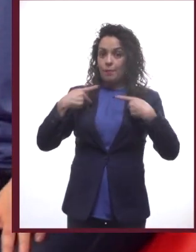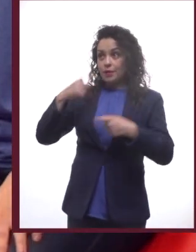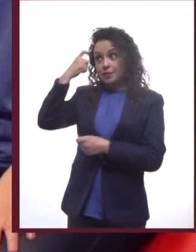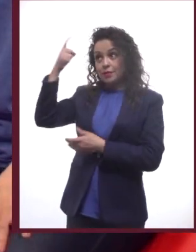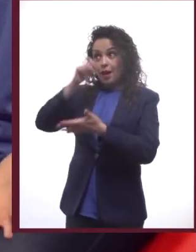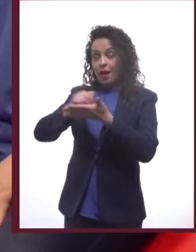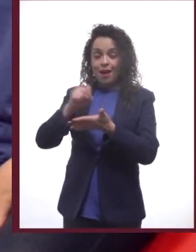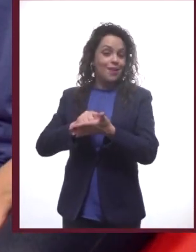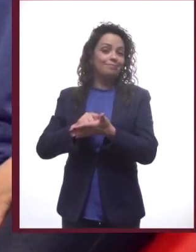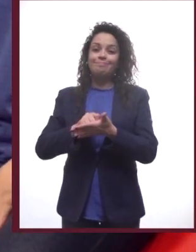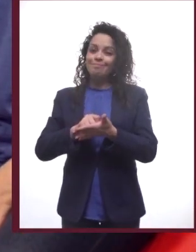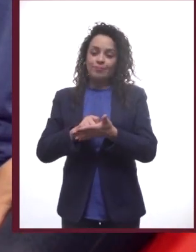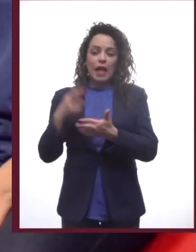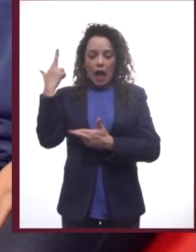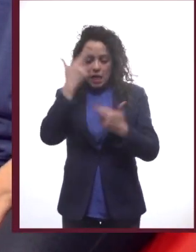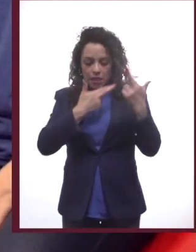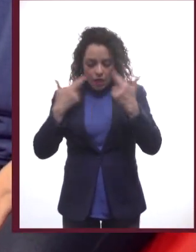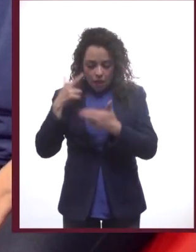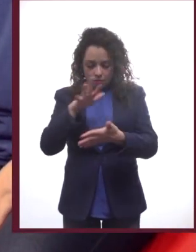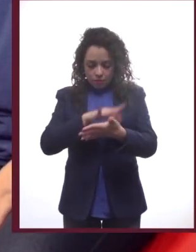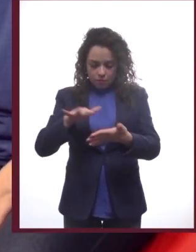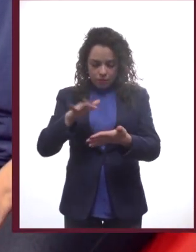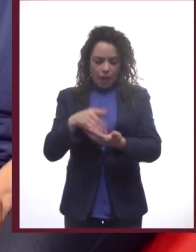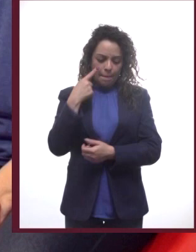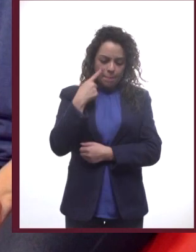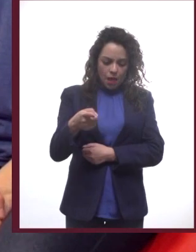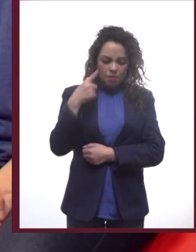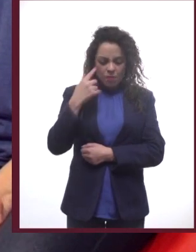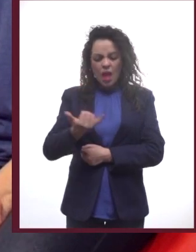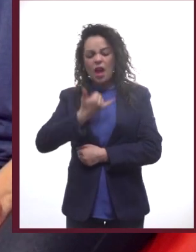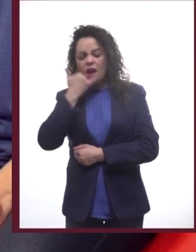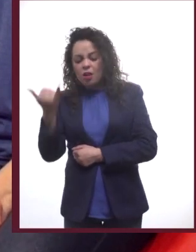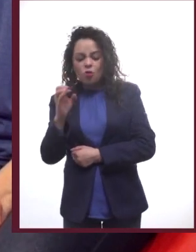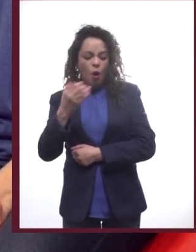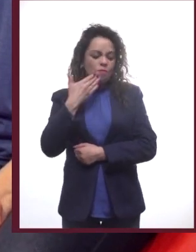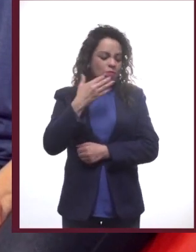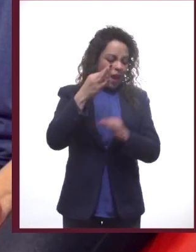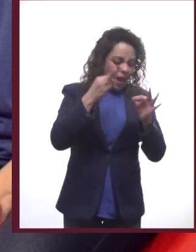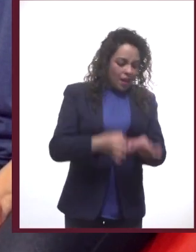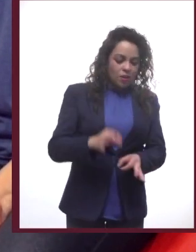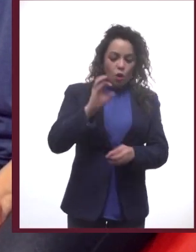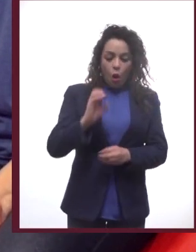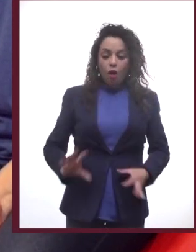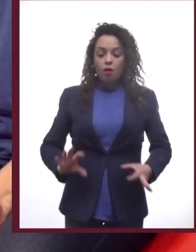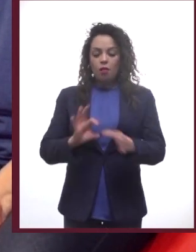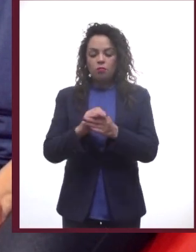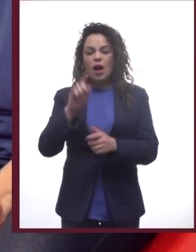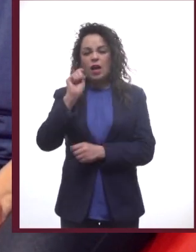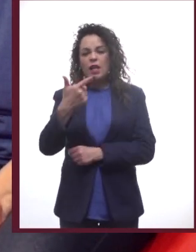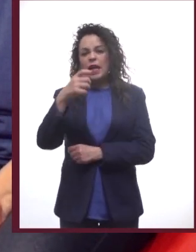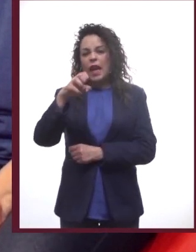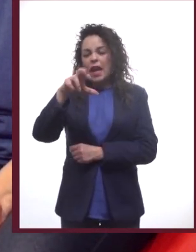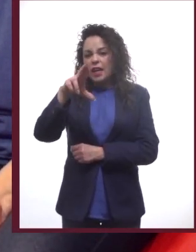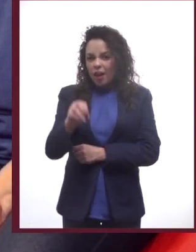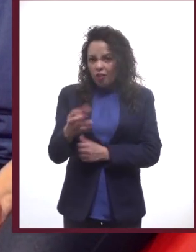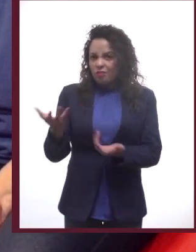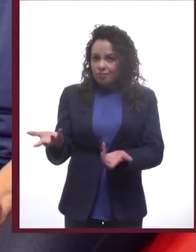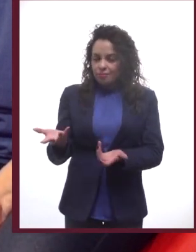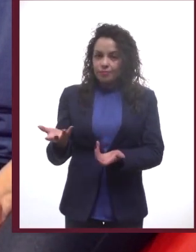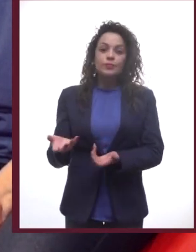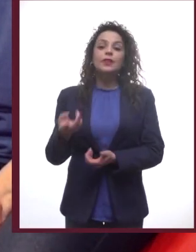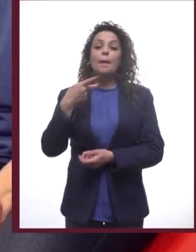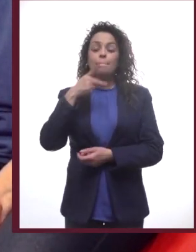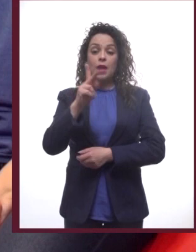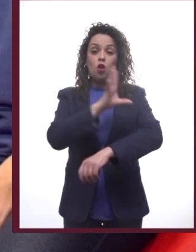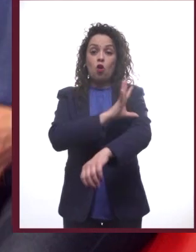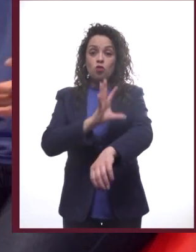lado al autor ni a la historia misma. Exacto. Revisa el manuscrito y encuentra los aciertos, los errores y si pertenece a un nicho